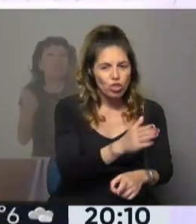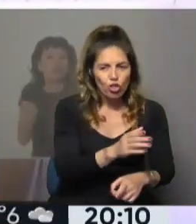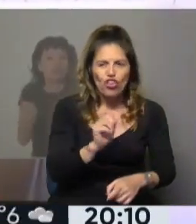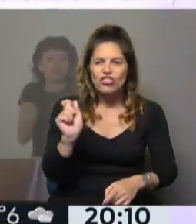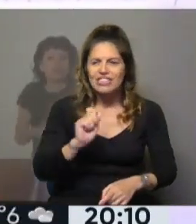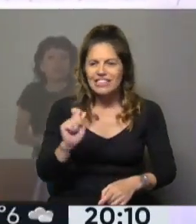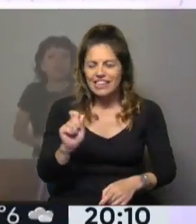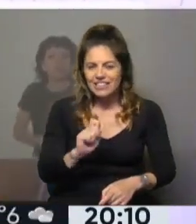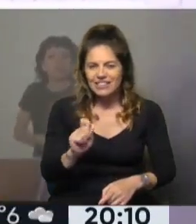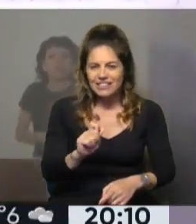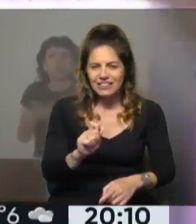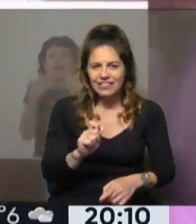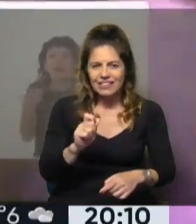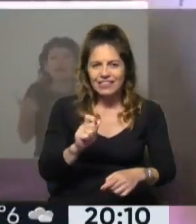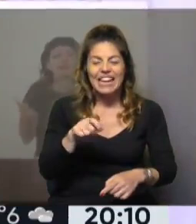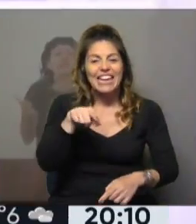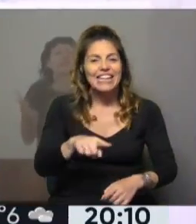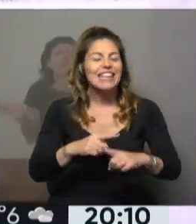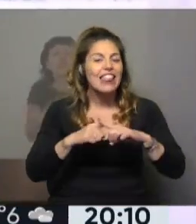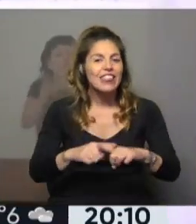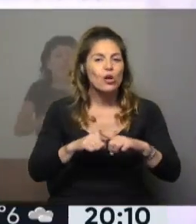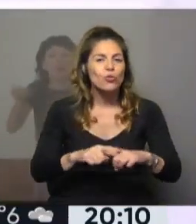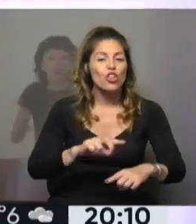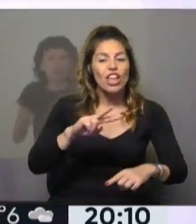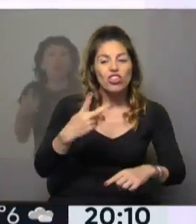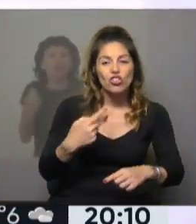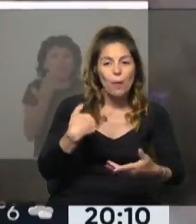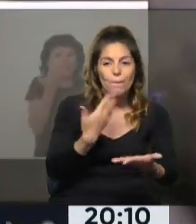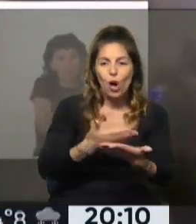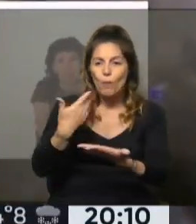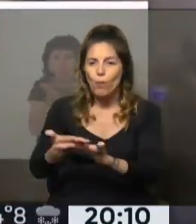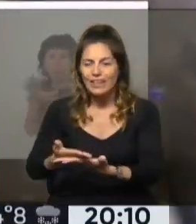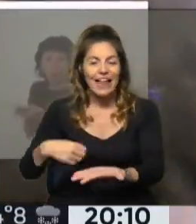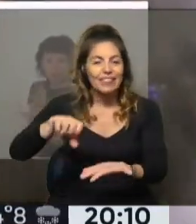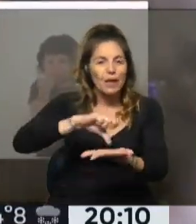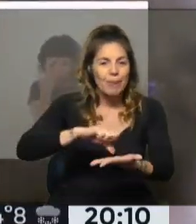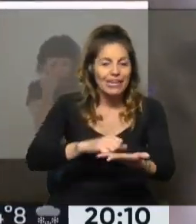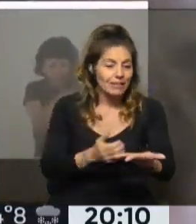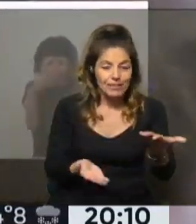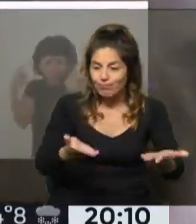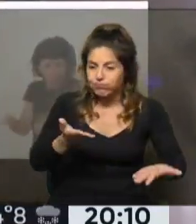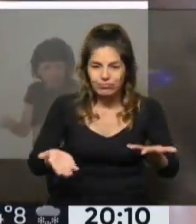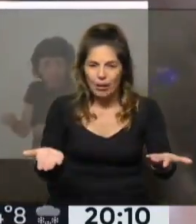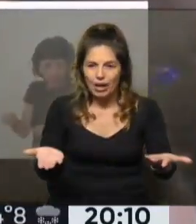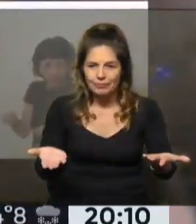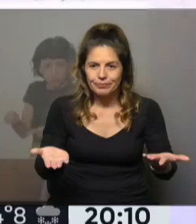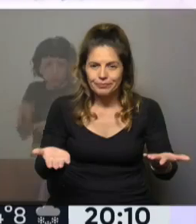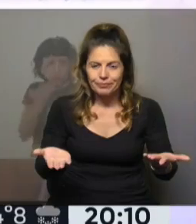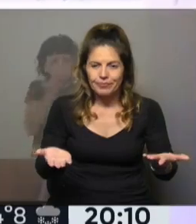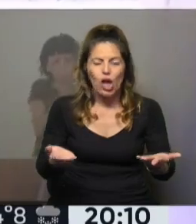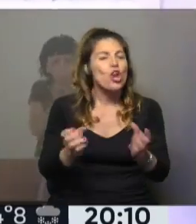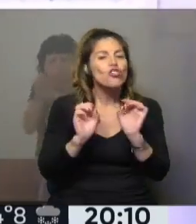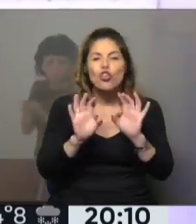aquellos que en esta discusión de dos propuestas de país que se ponían en juego